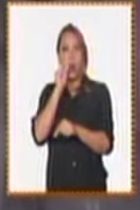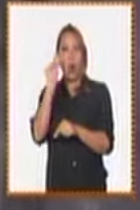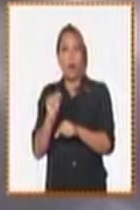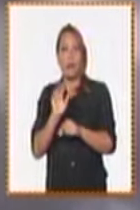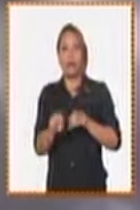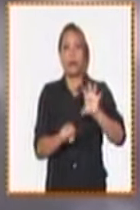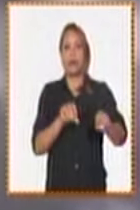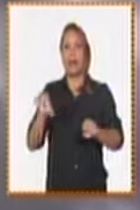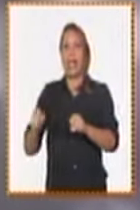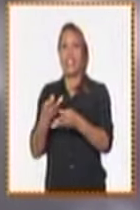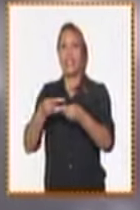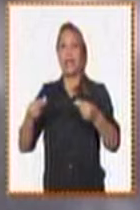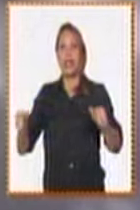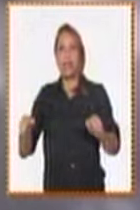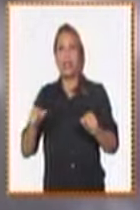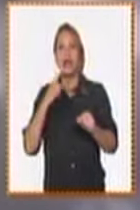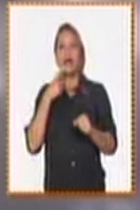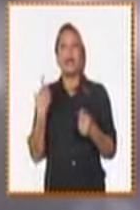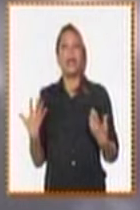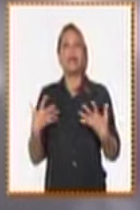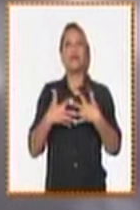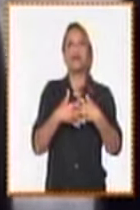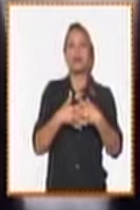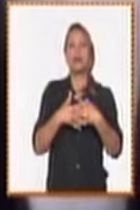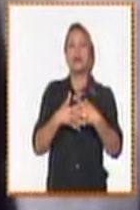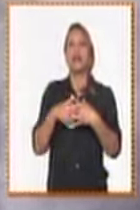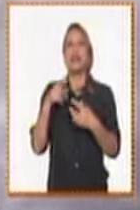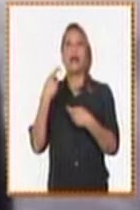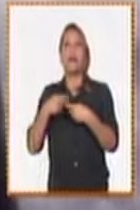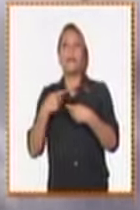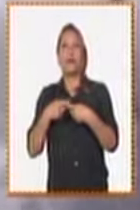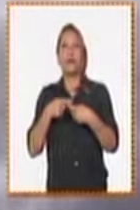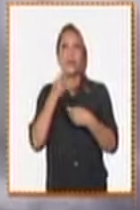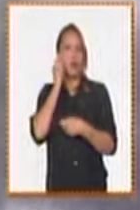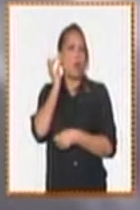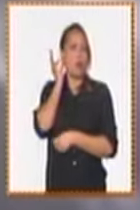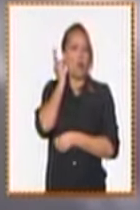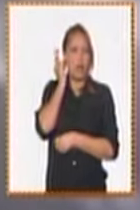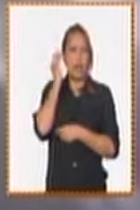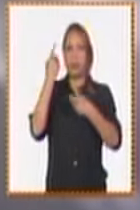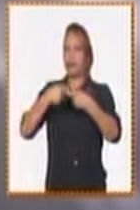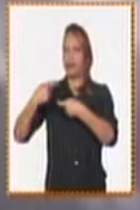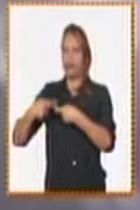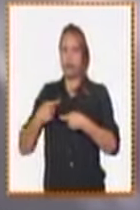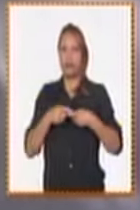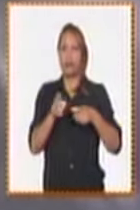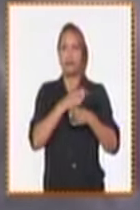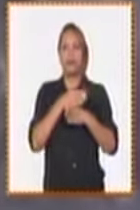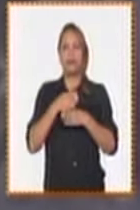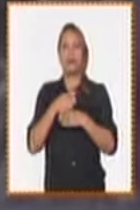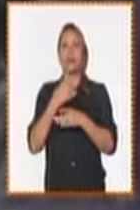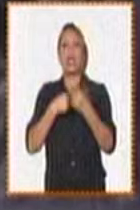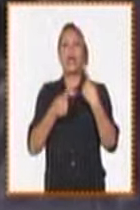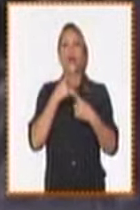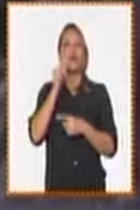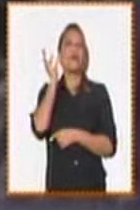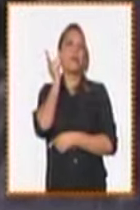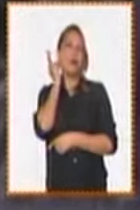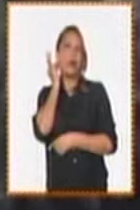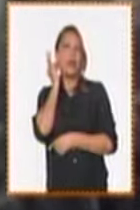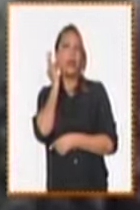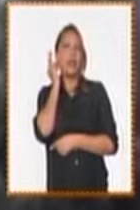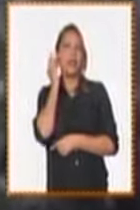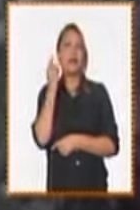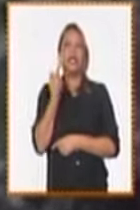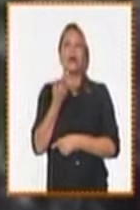hombres tuvieron relaciones con las aborígenes. Ya debieron haber estado varias aborígenes con